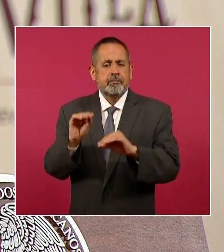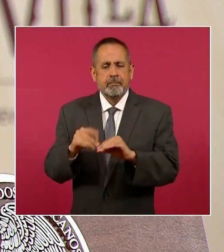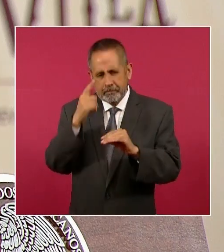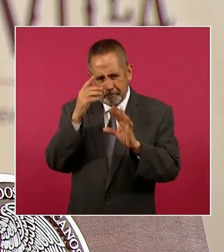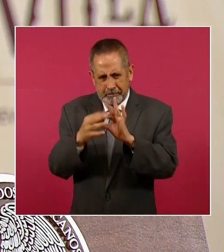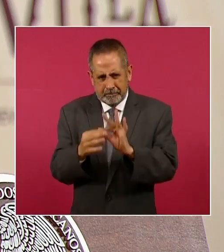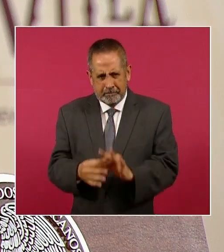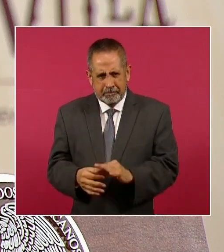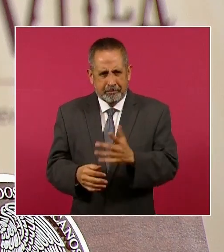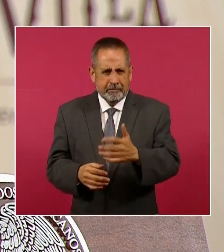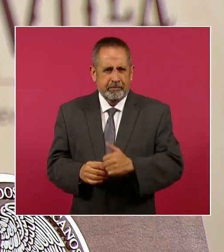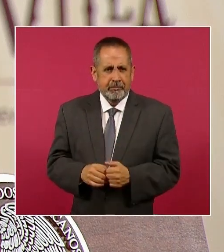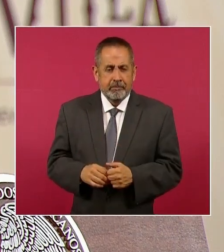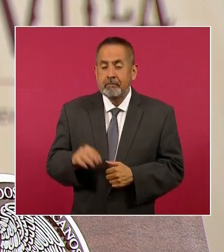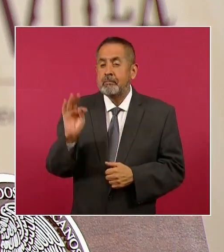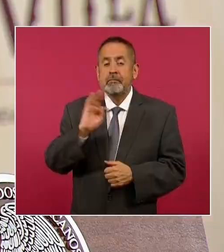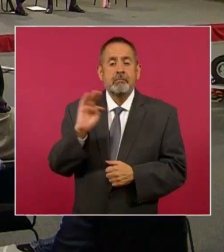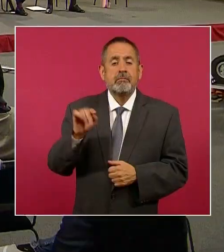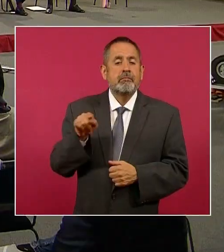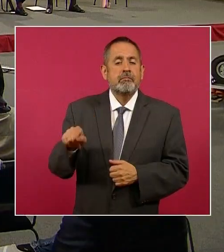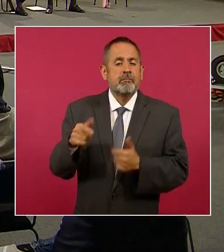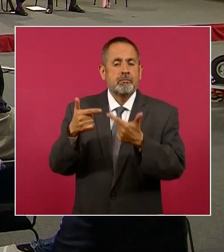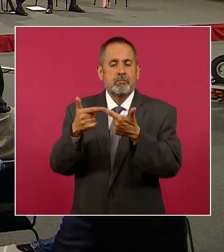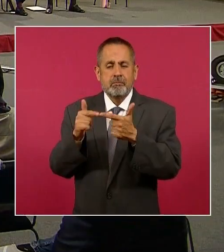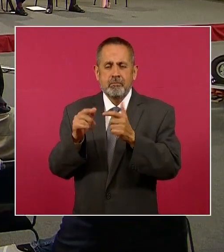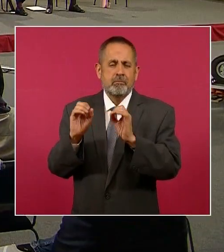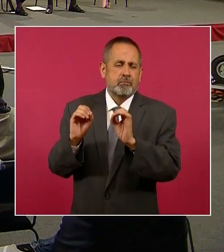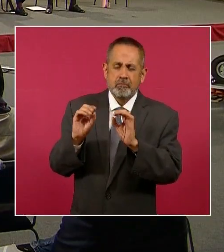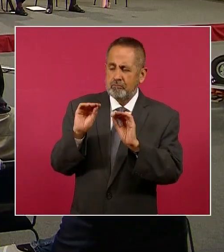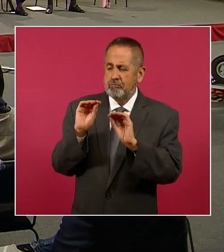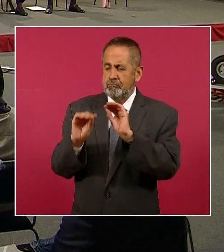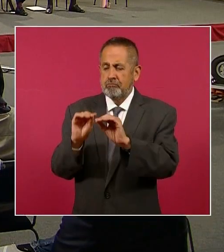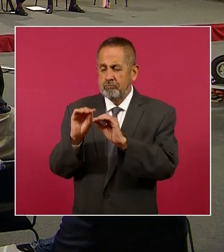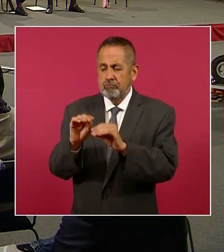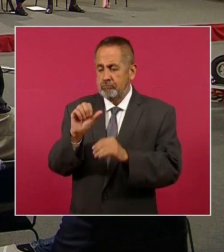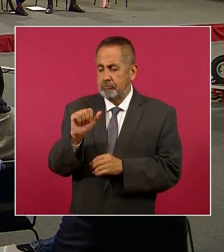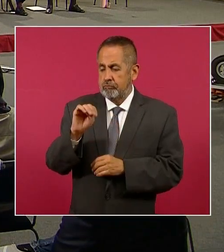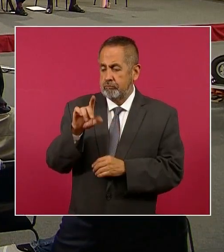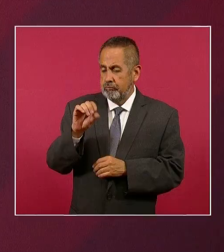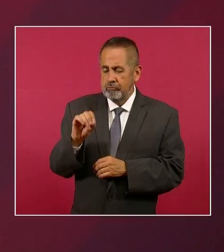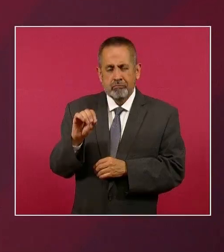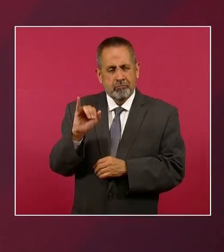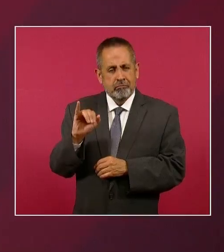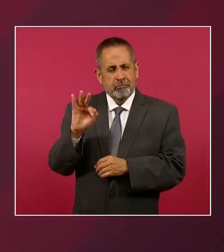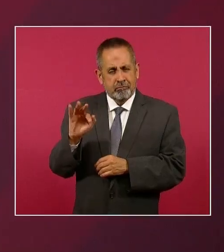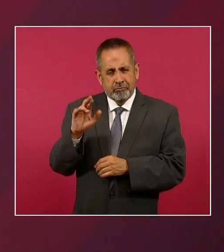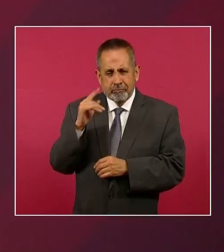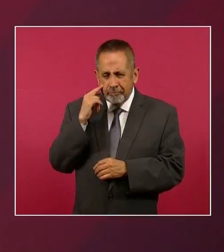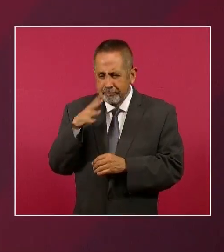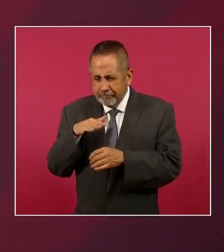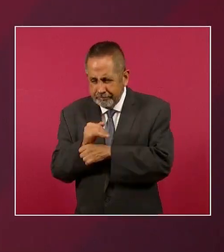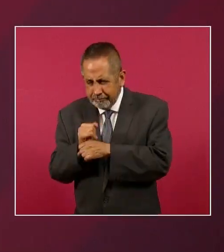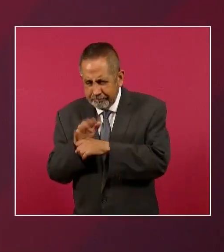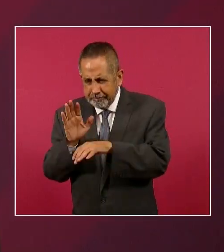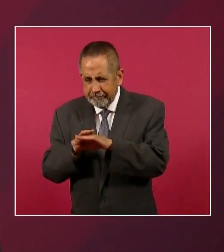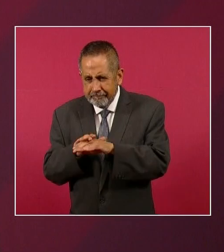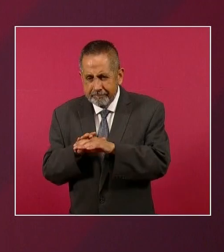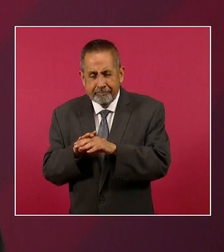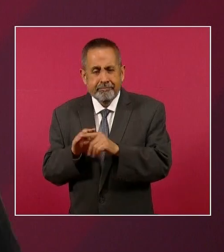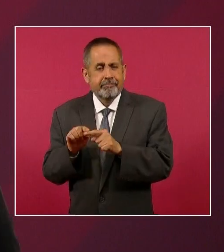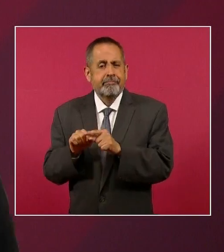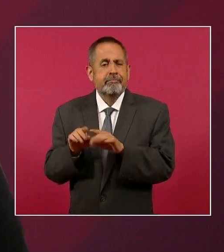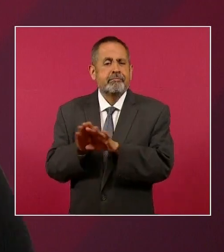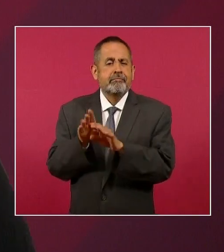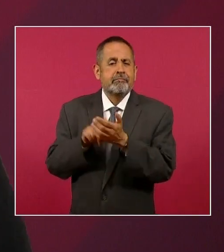Si nosotros poníamos en cualquier buscador AMLO infarto para investigar, nosotros